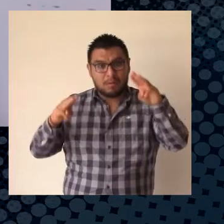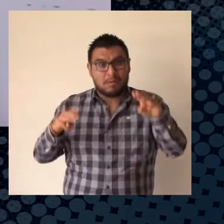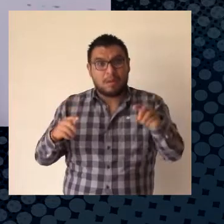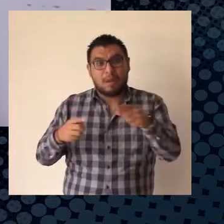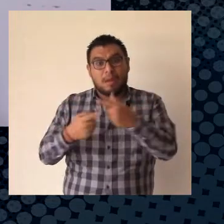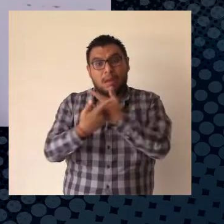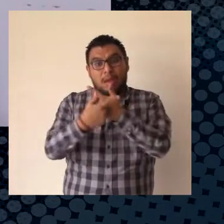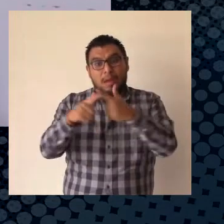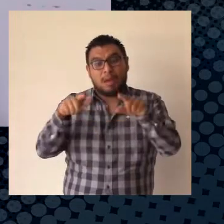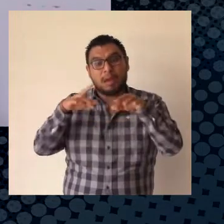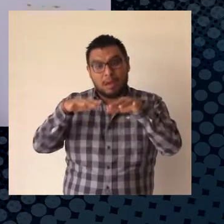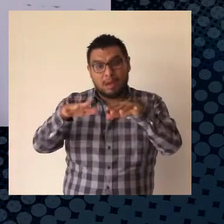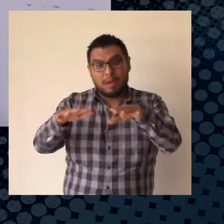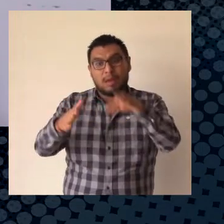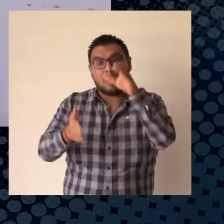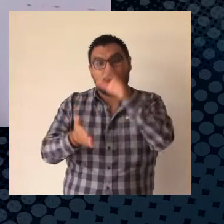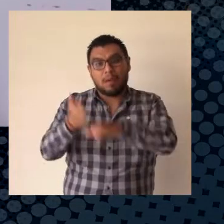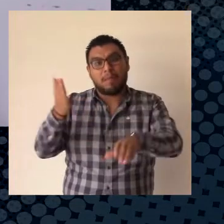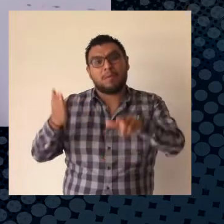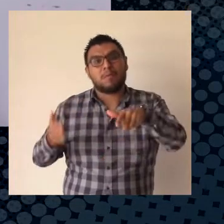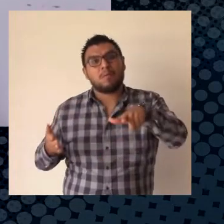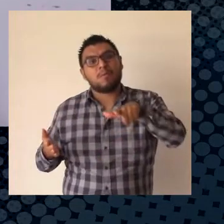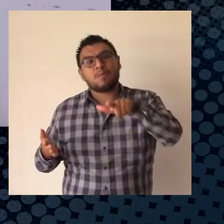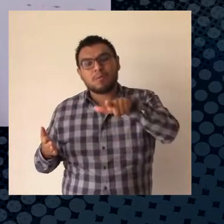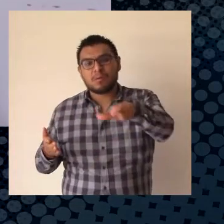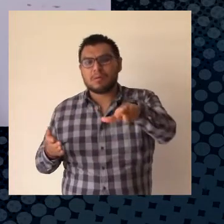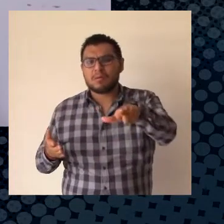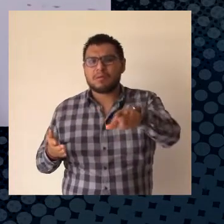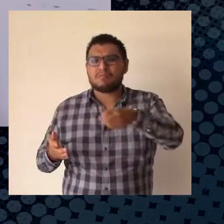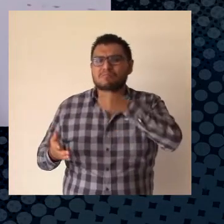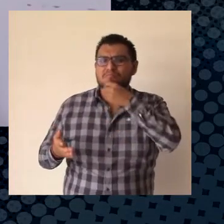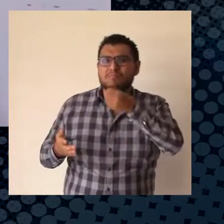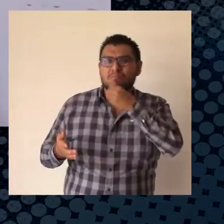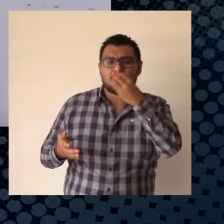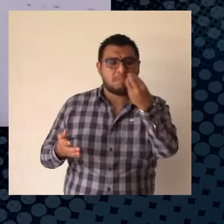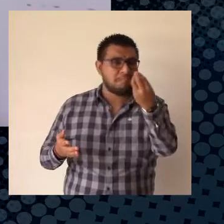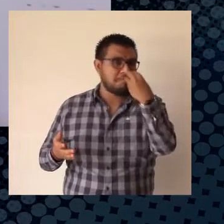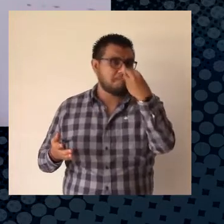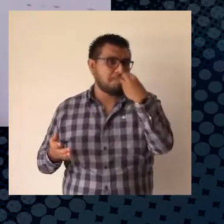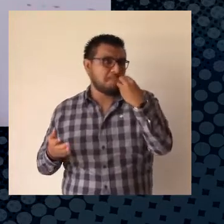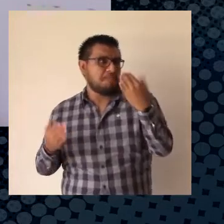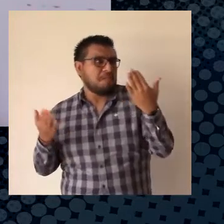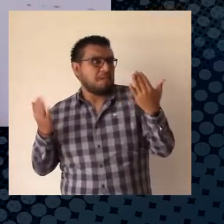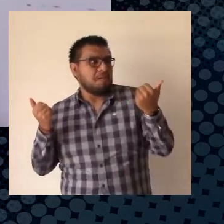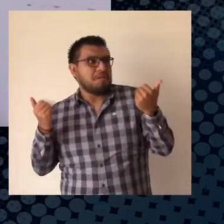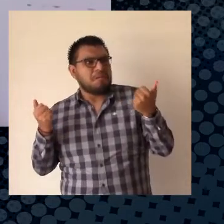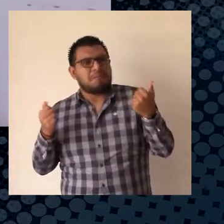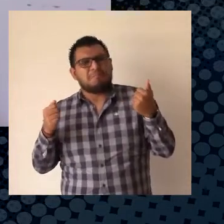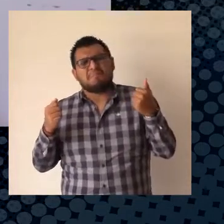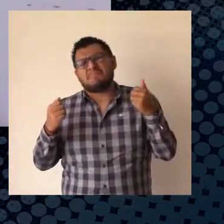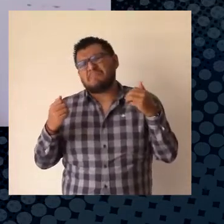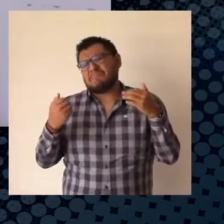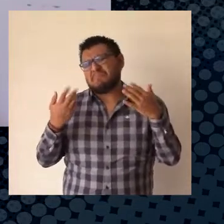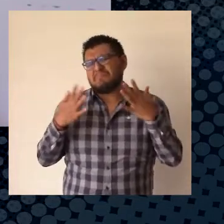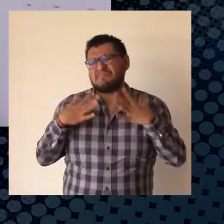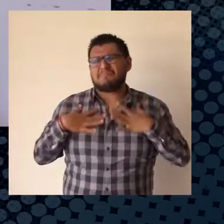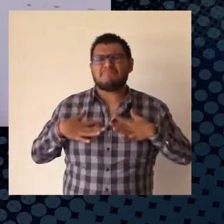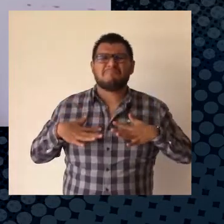capítulo 17. Murmuraban por la falta de comida. Ya están cansados, dice, del